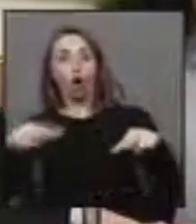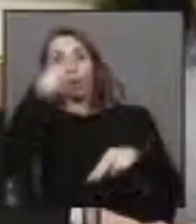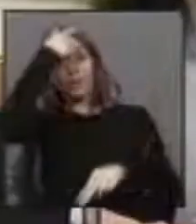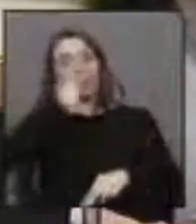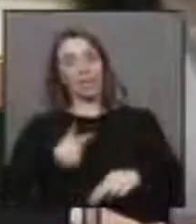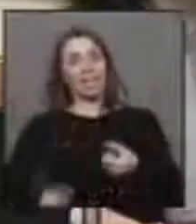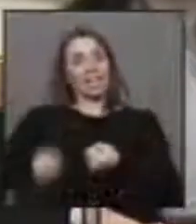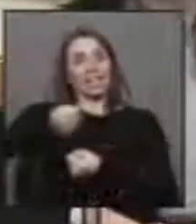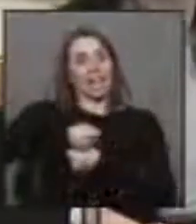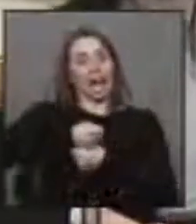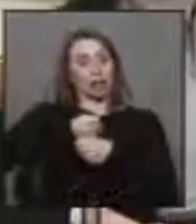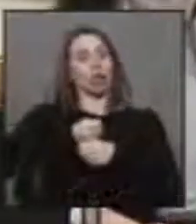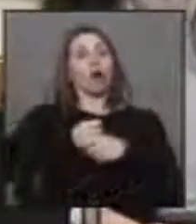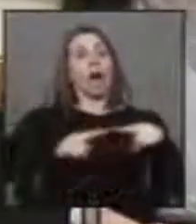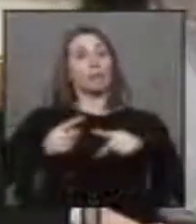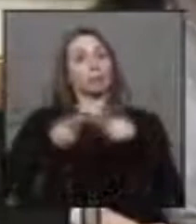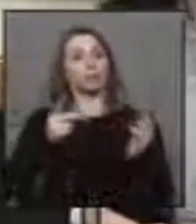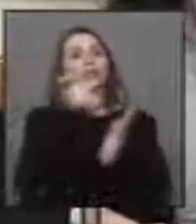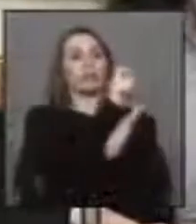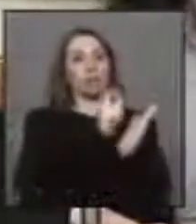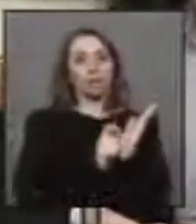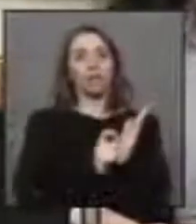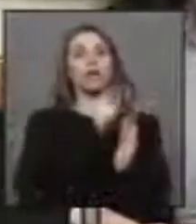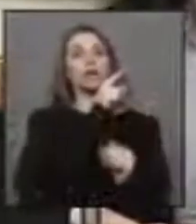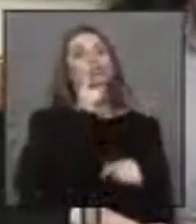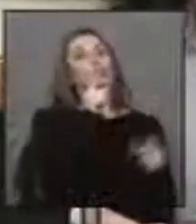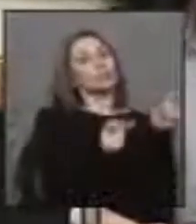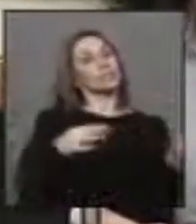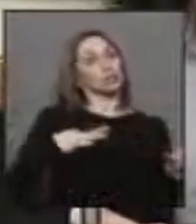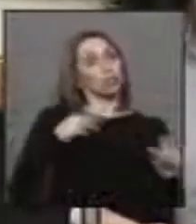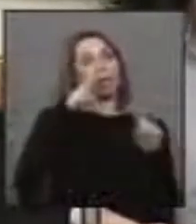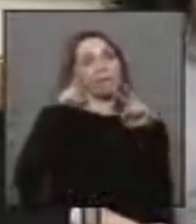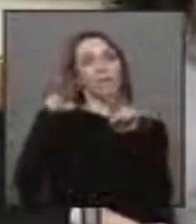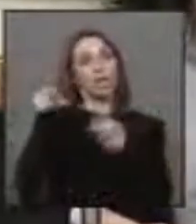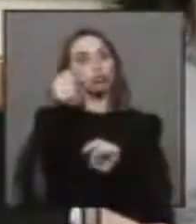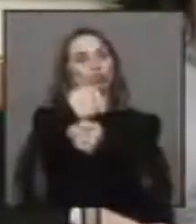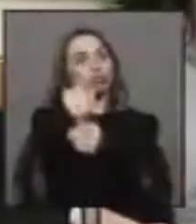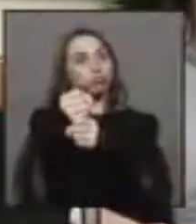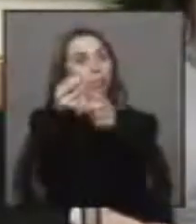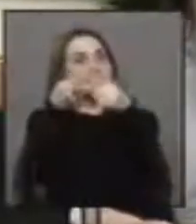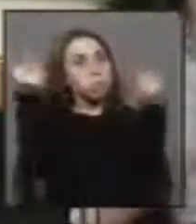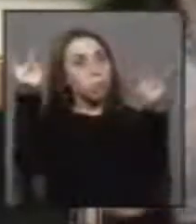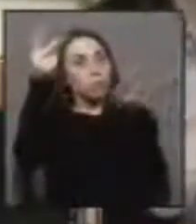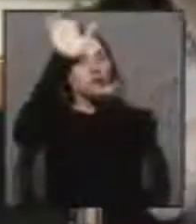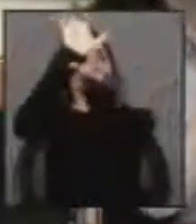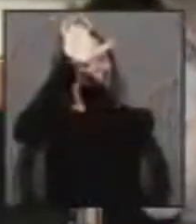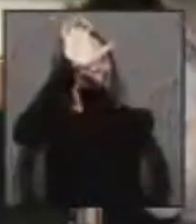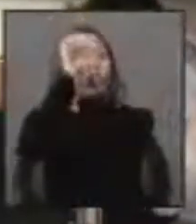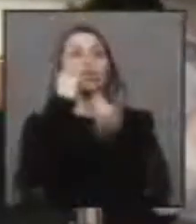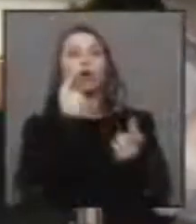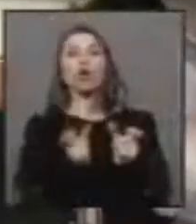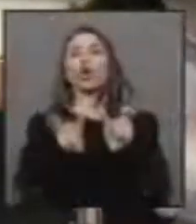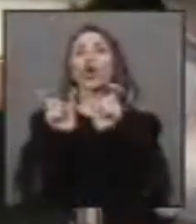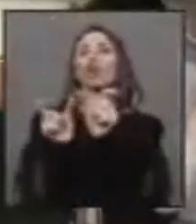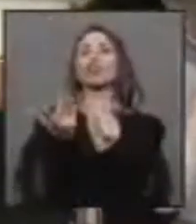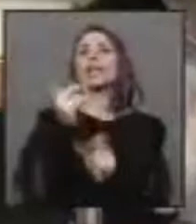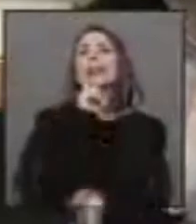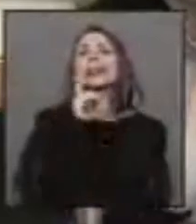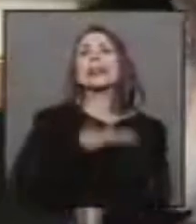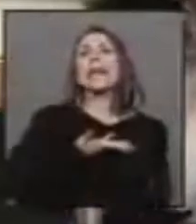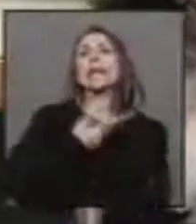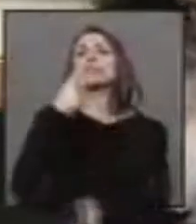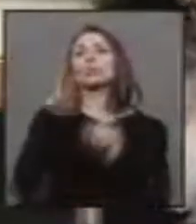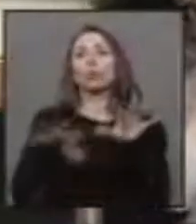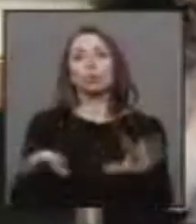ocupando altos cargos de la Administración pública los poderes del Estado tengan un control con respecto a eso eso en general es algo que